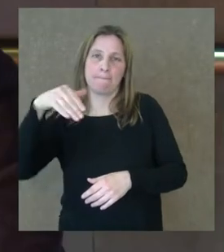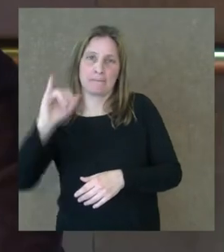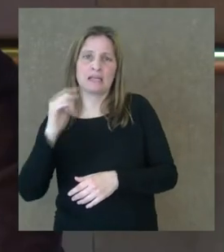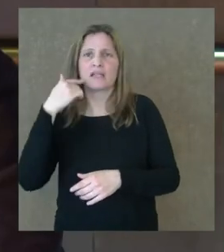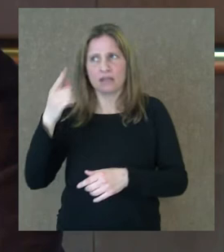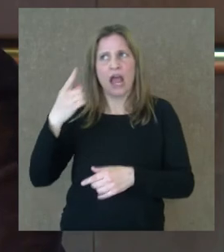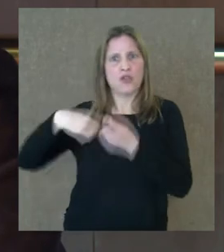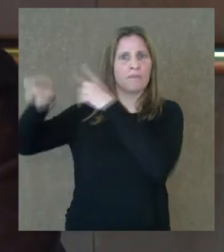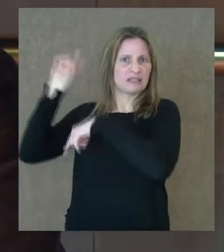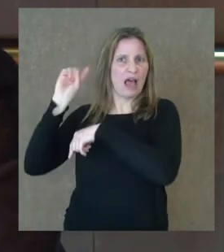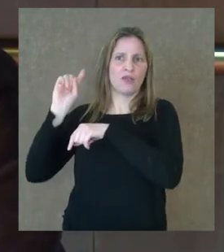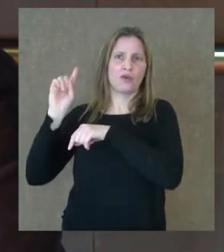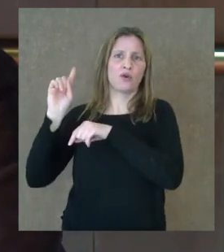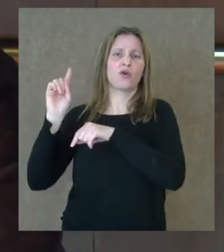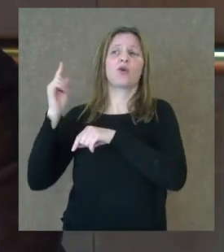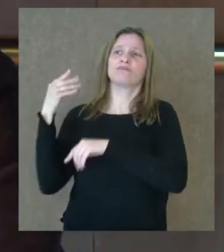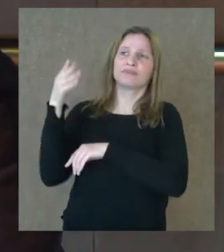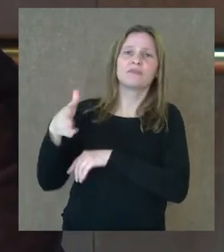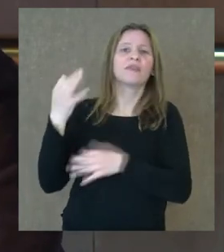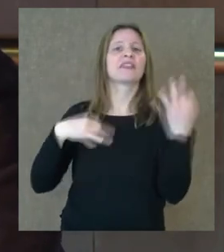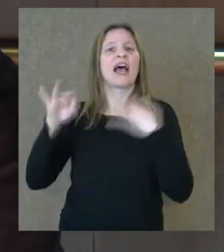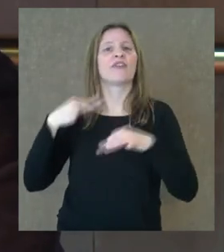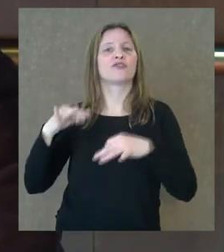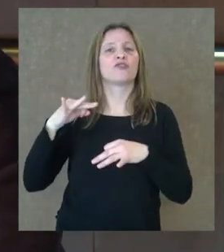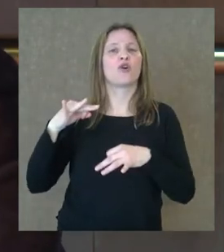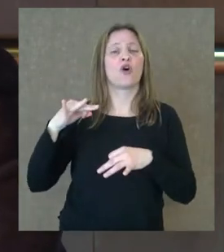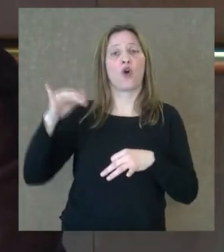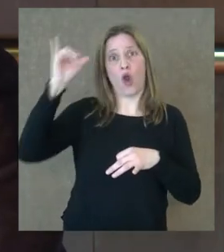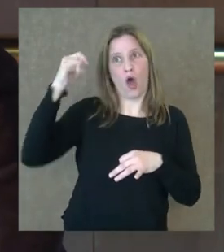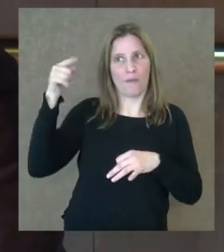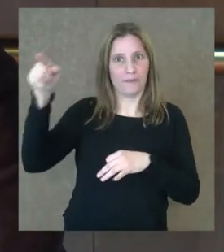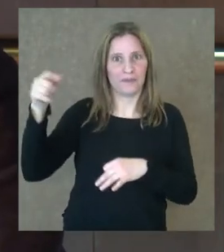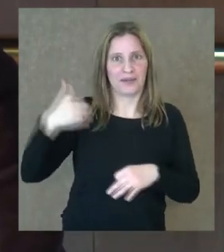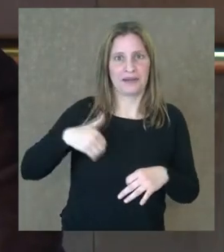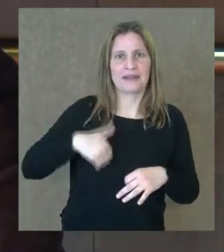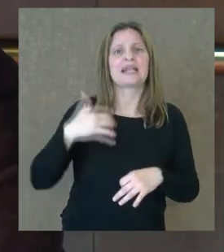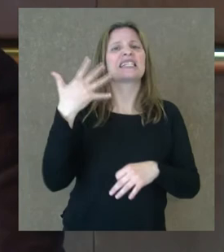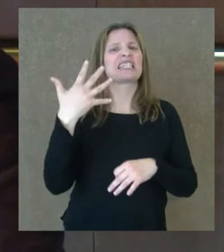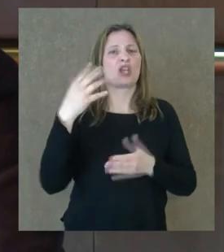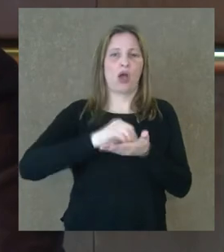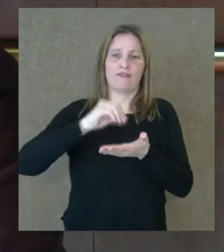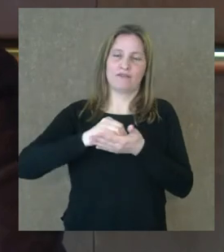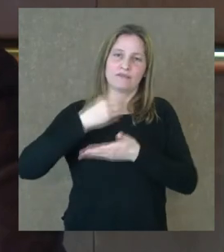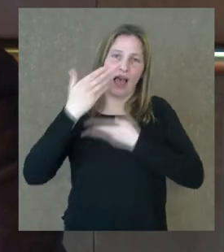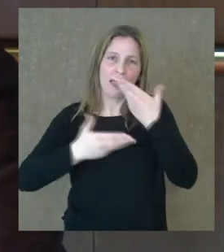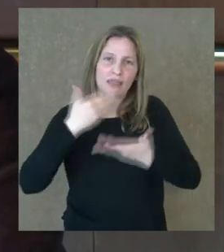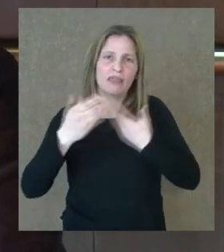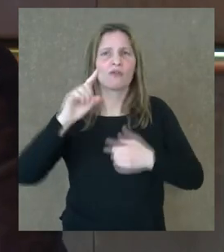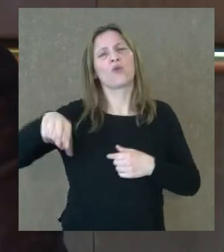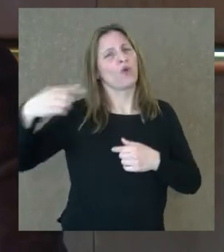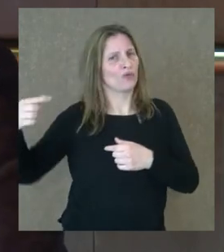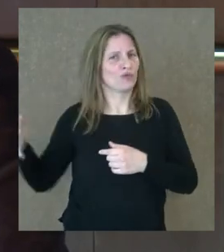pasado estuvimos en el teatro colon cantando turandot e hicimos cinco funciones de turandot y